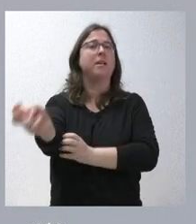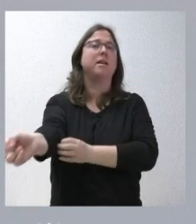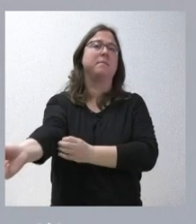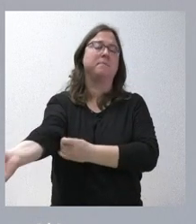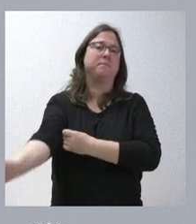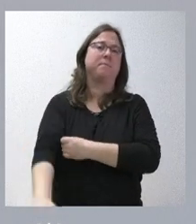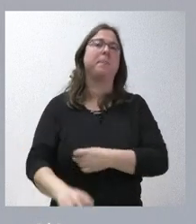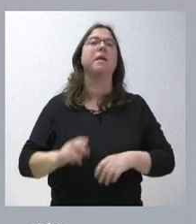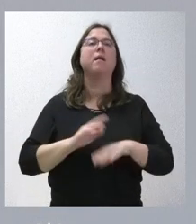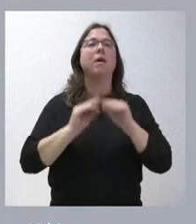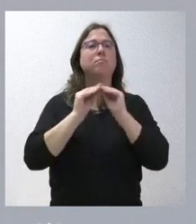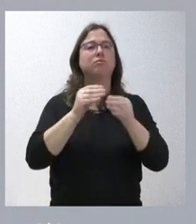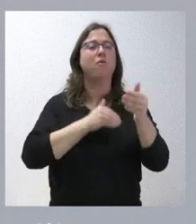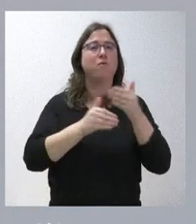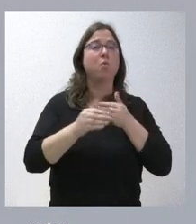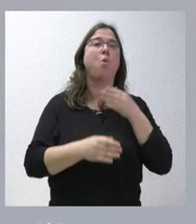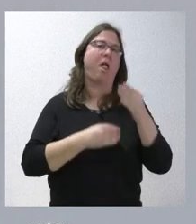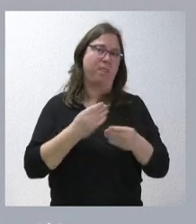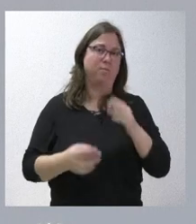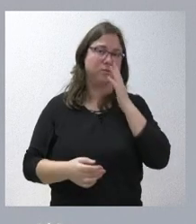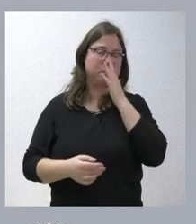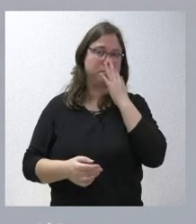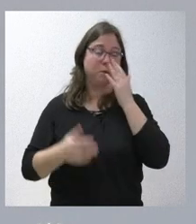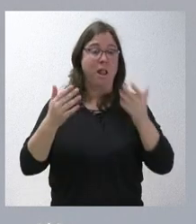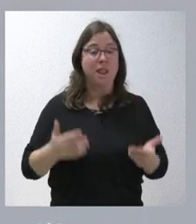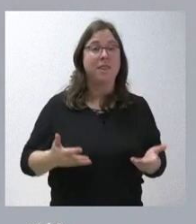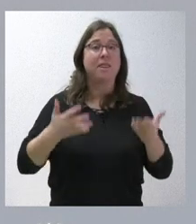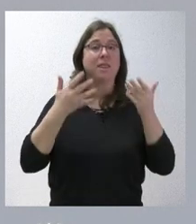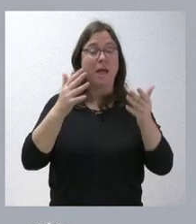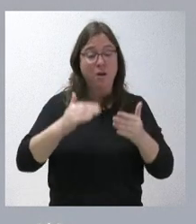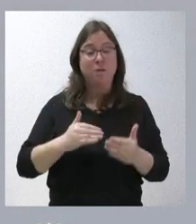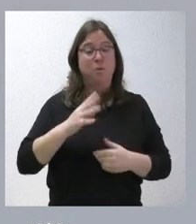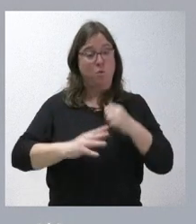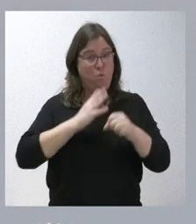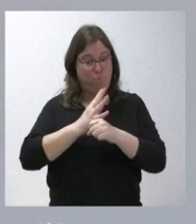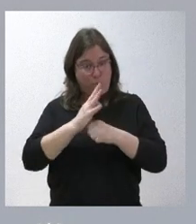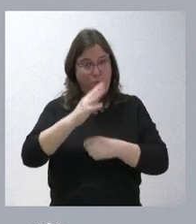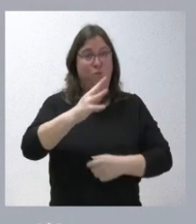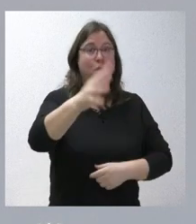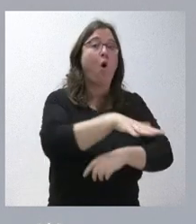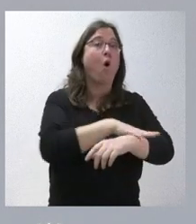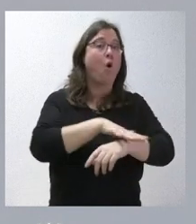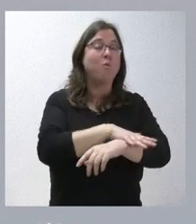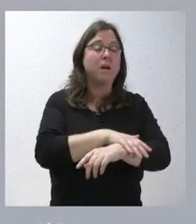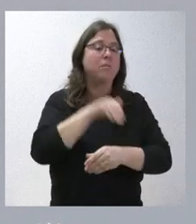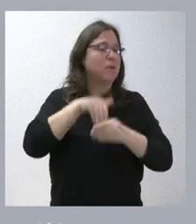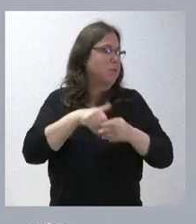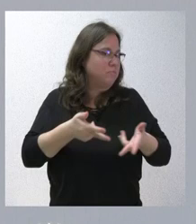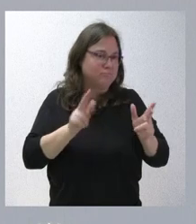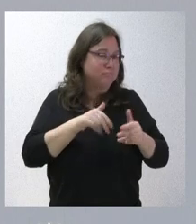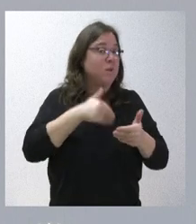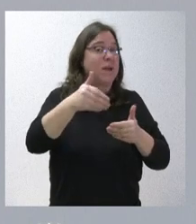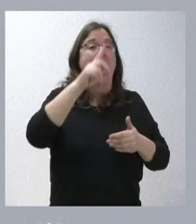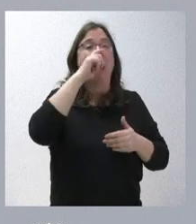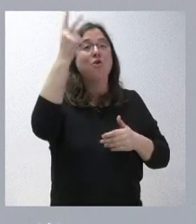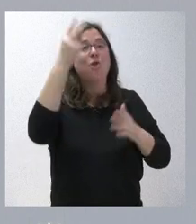nuestro mejor futuro y es lo que hacemos dar este legado a los próximos gobiernos de Castilla y león el que los ciudadanos elijan para estar en el año